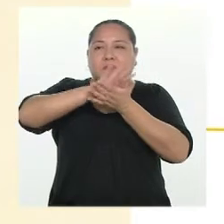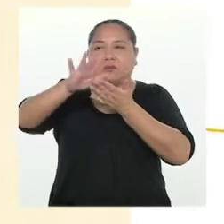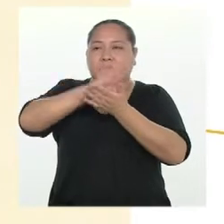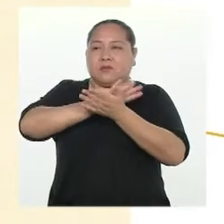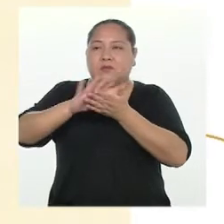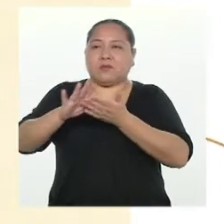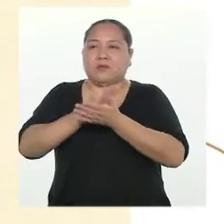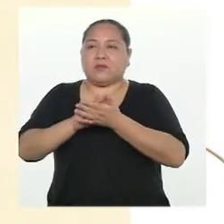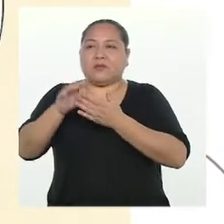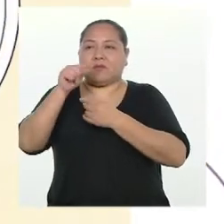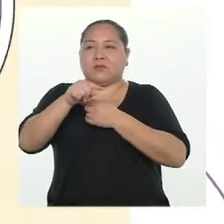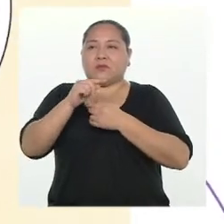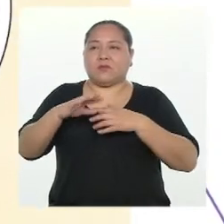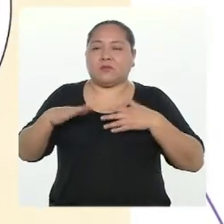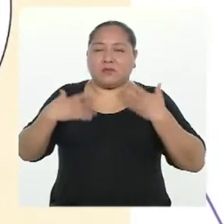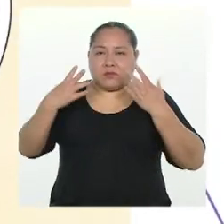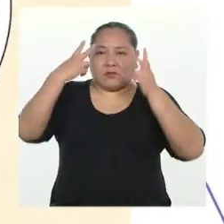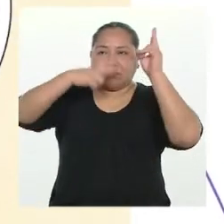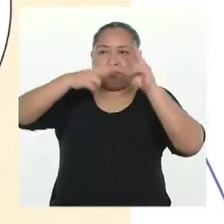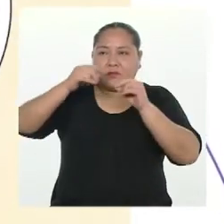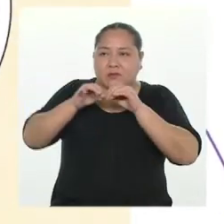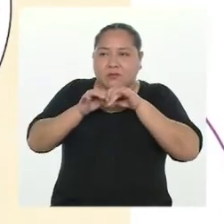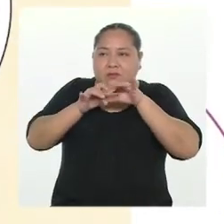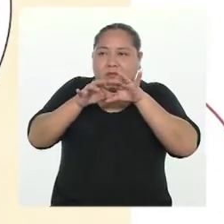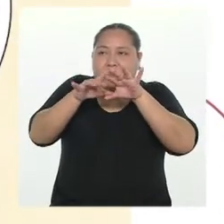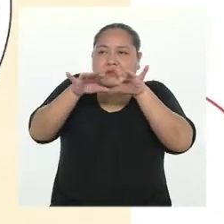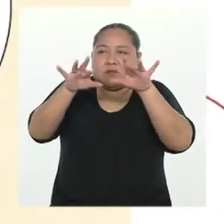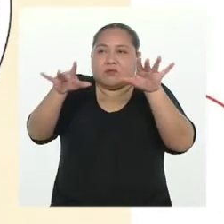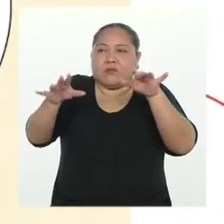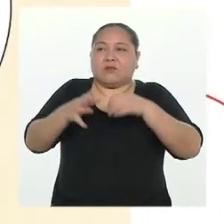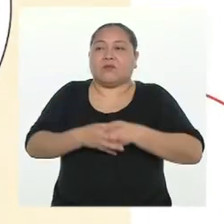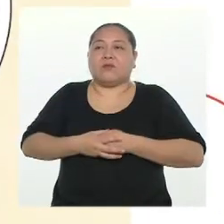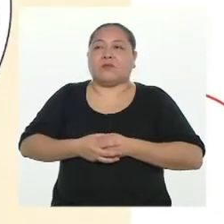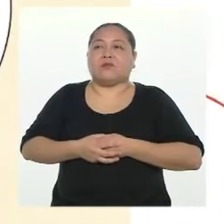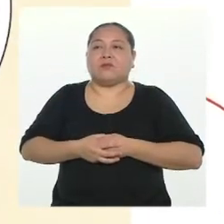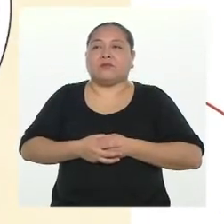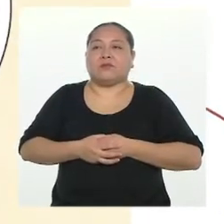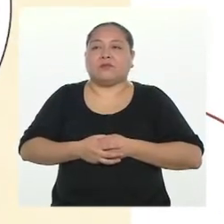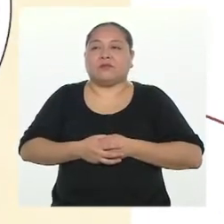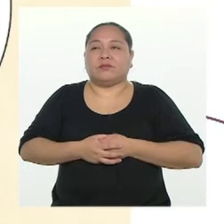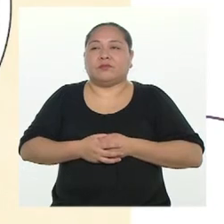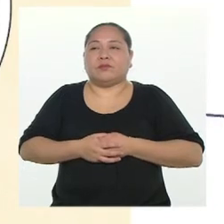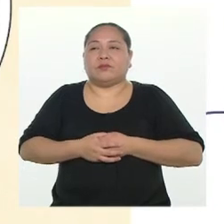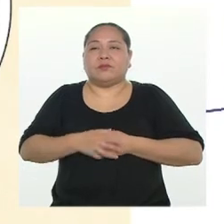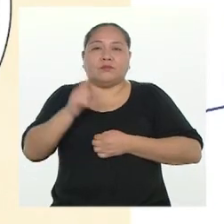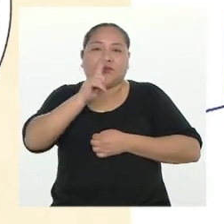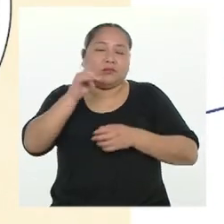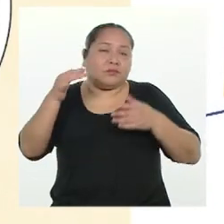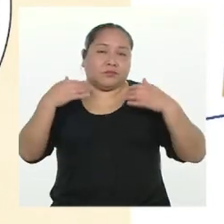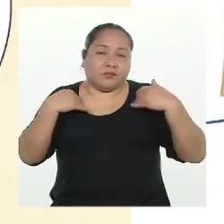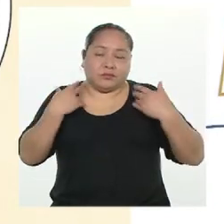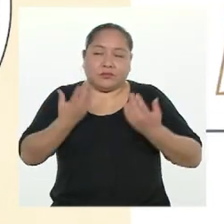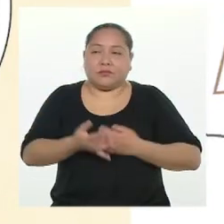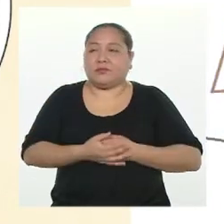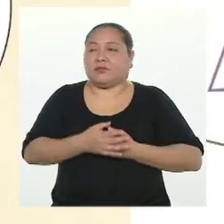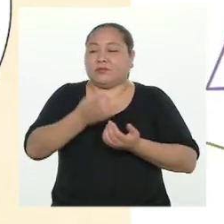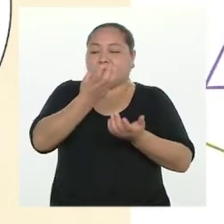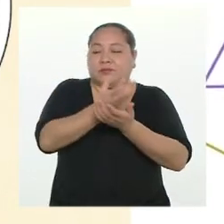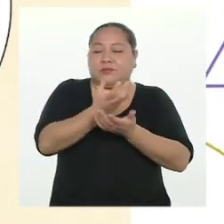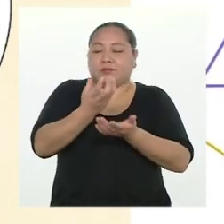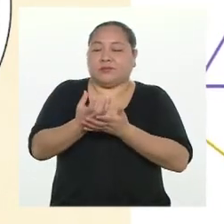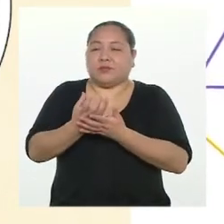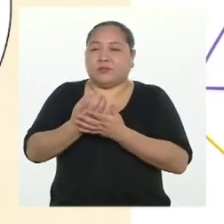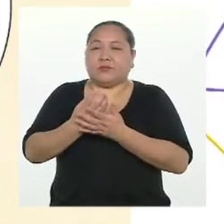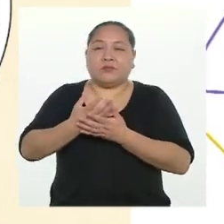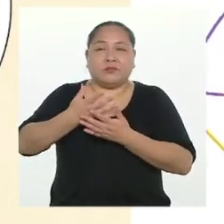limpio para que se aprecie mejor el crecimiento de las bacterias. En el caso de no contar con los recipientes de